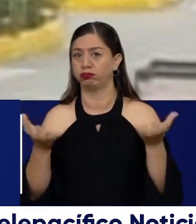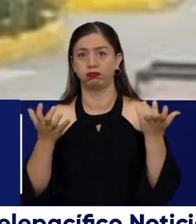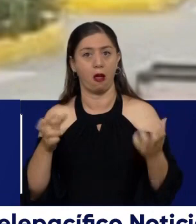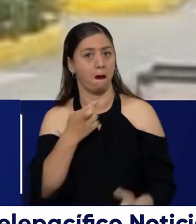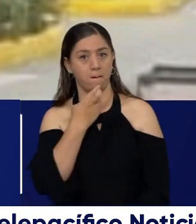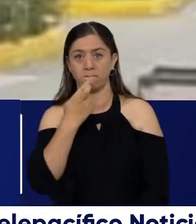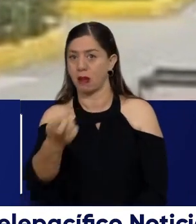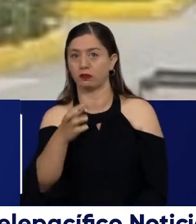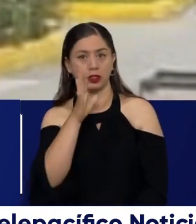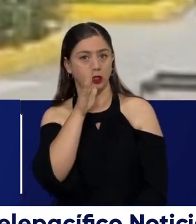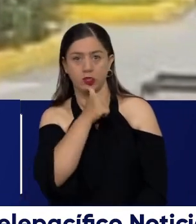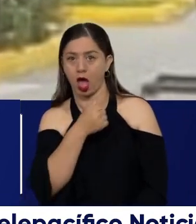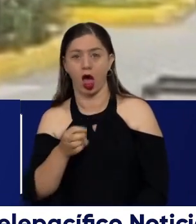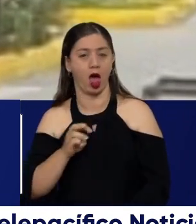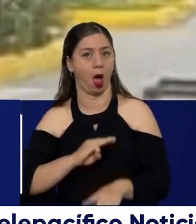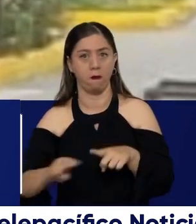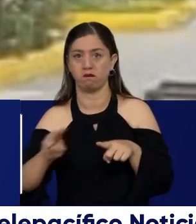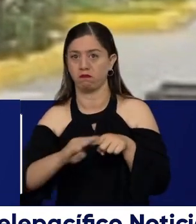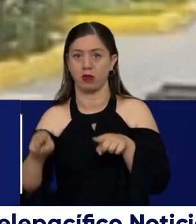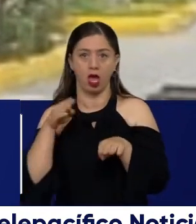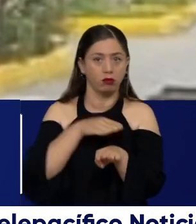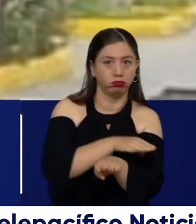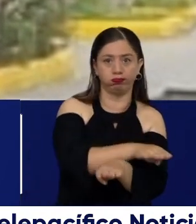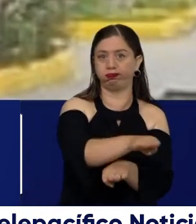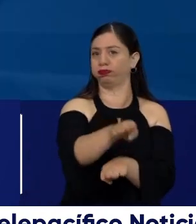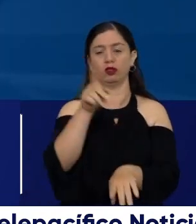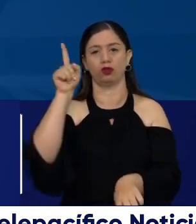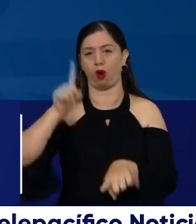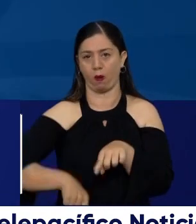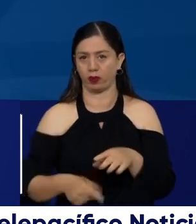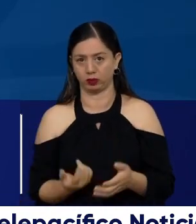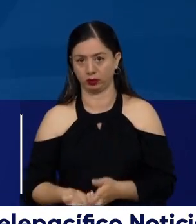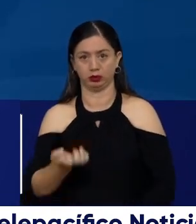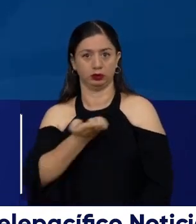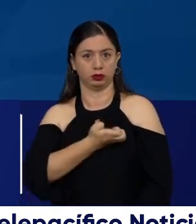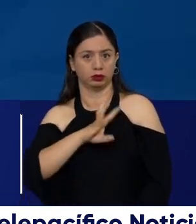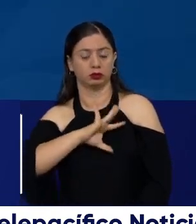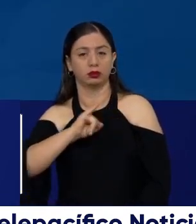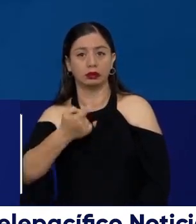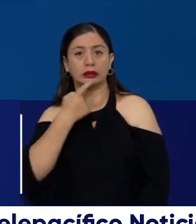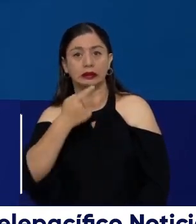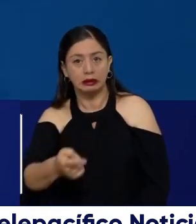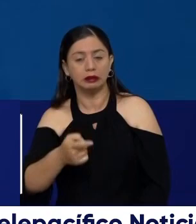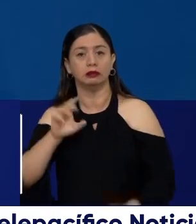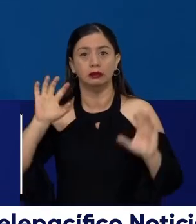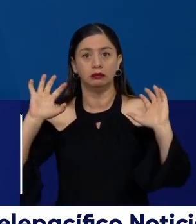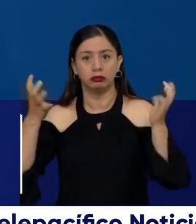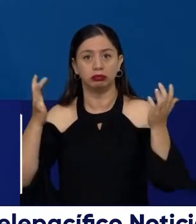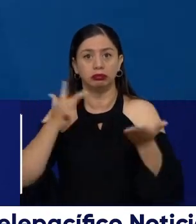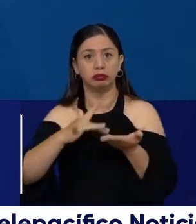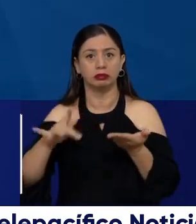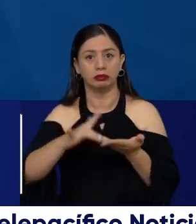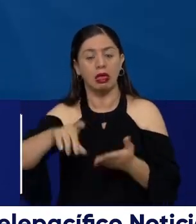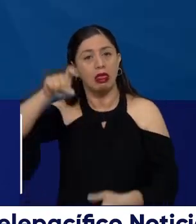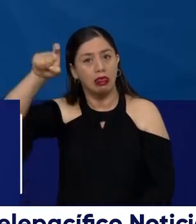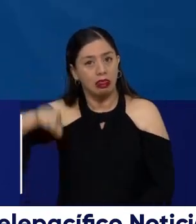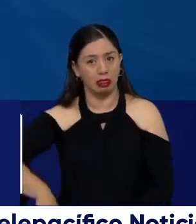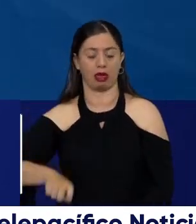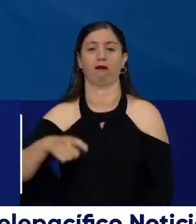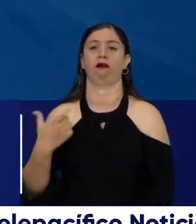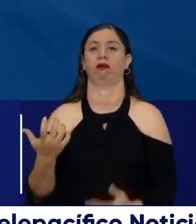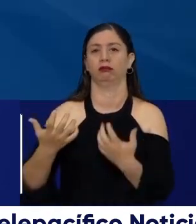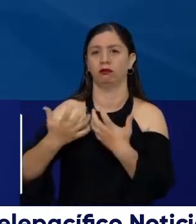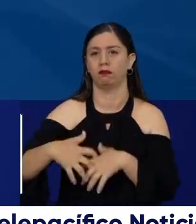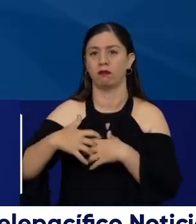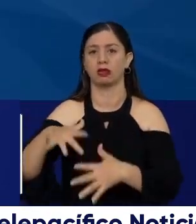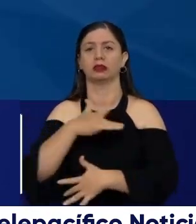autorización para desplazarse por la vía del masivo. Por su parte, el alcalde de Cali propuso que este servicio de emergencia sea atendido directamente por la